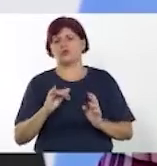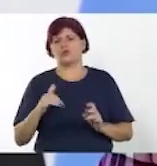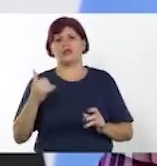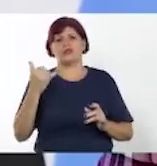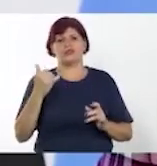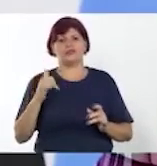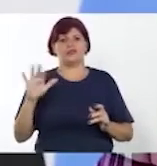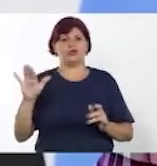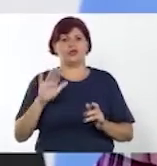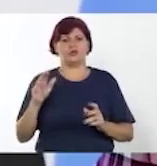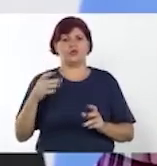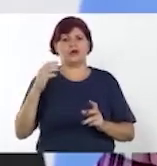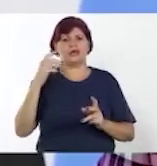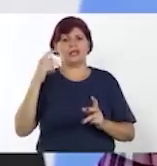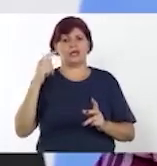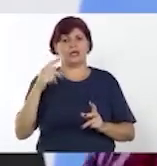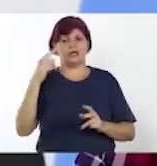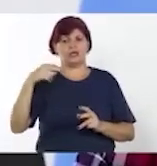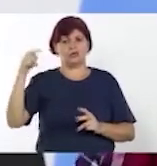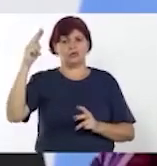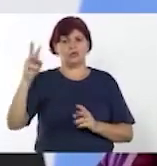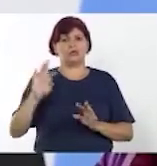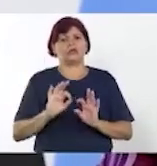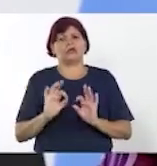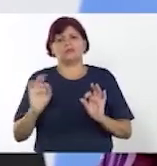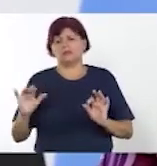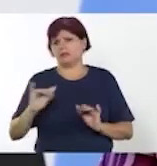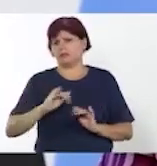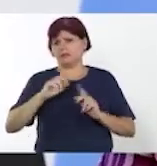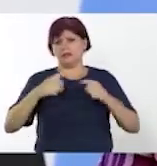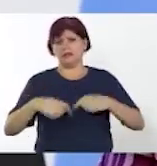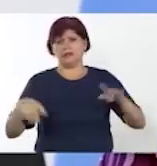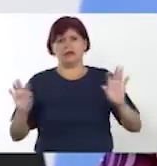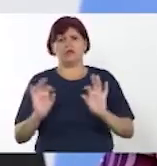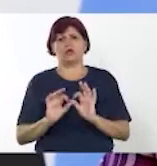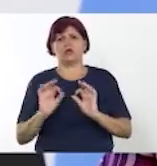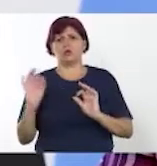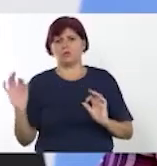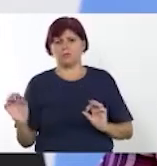la función y igual a x cuadrado, que representa la parábola normal,